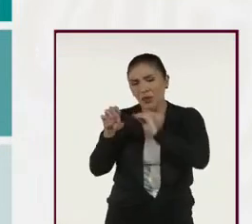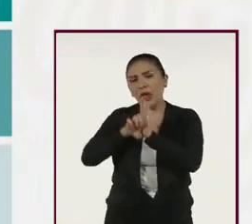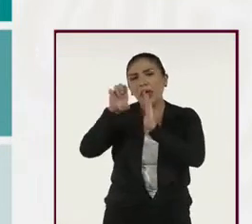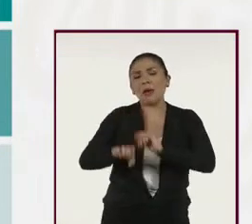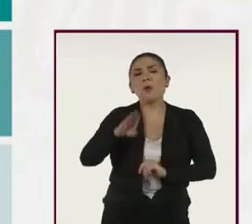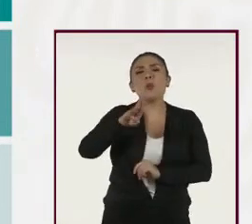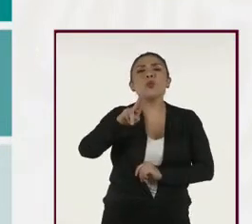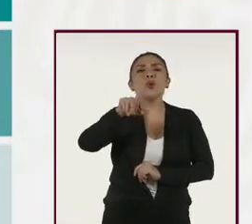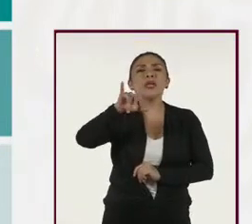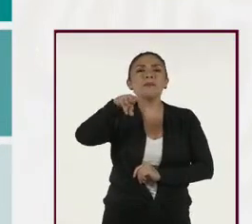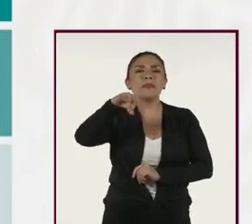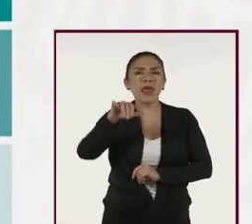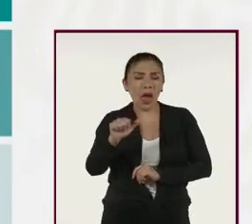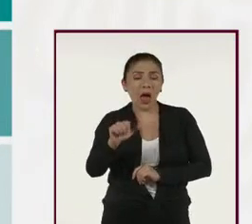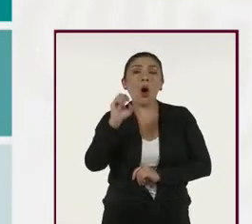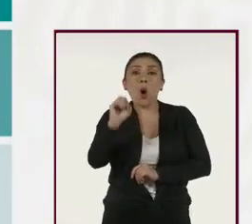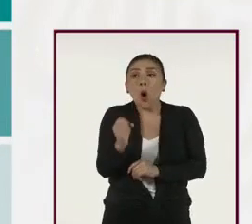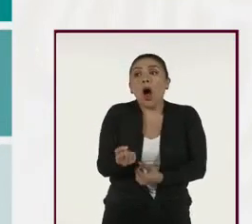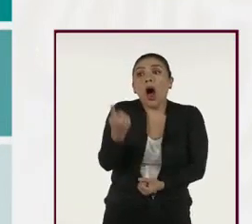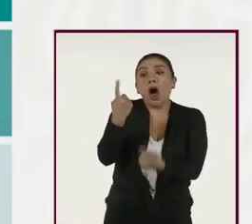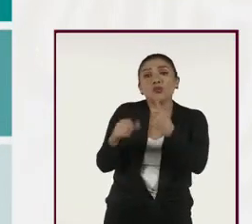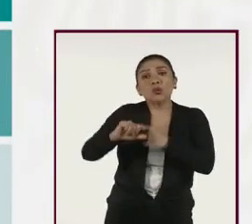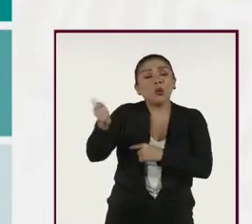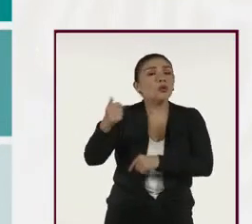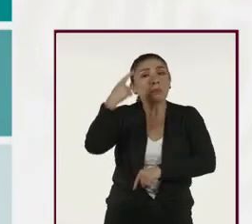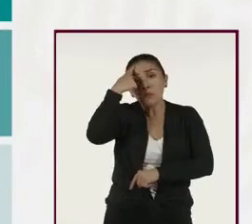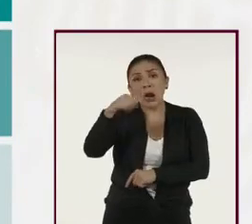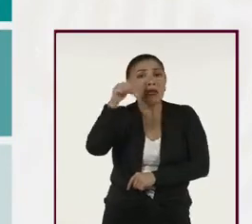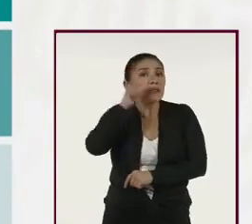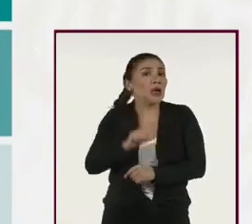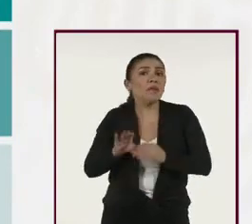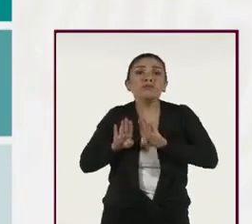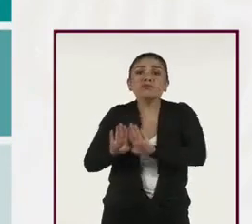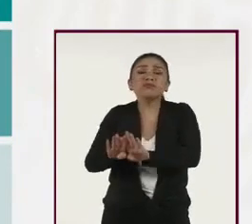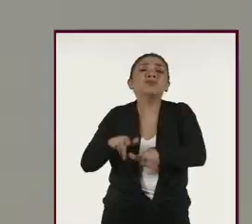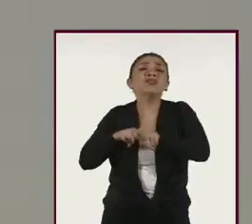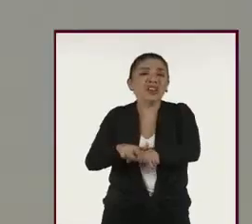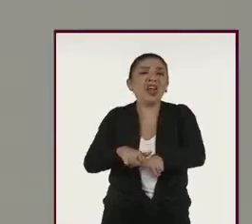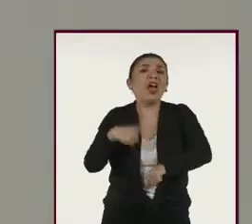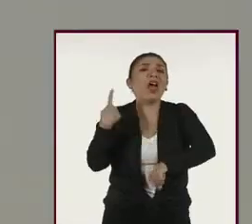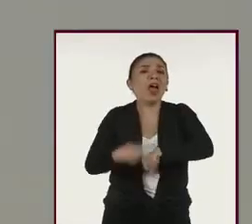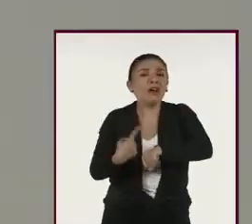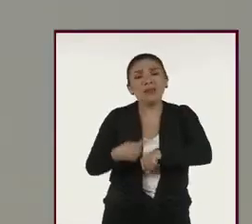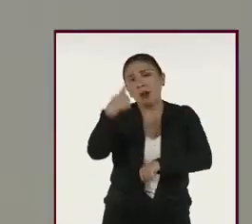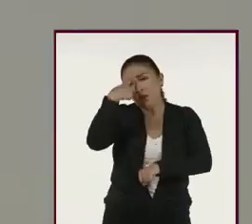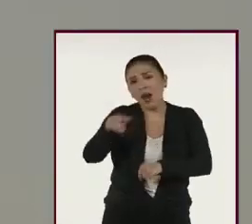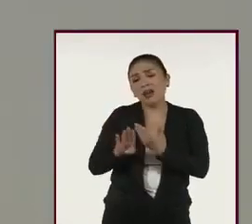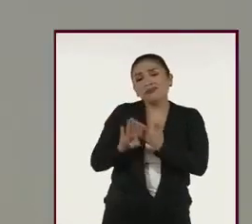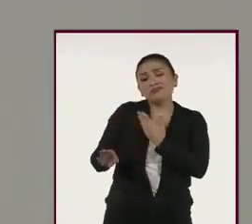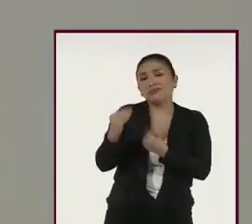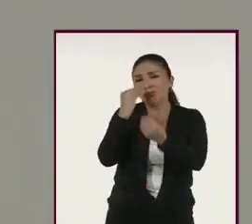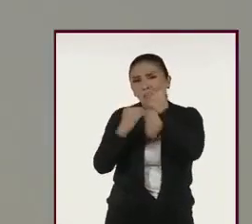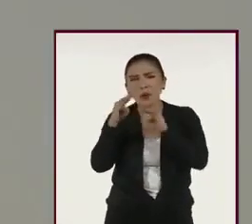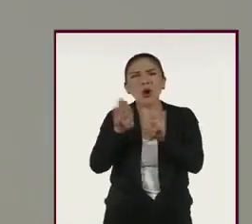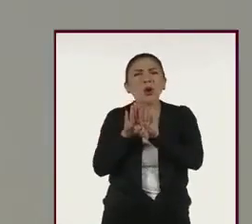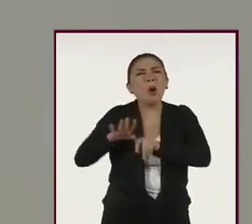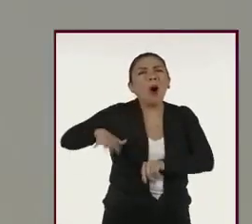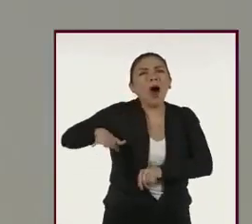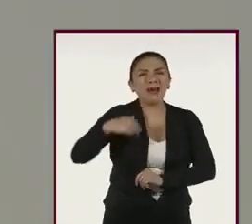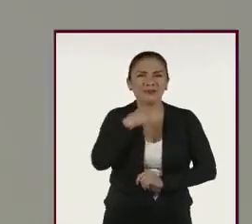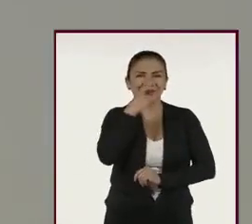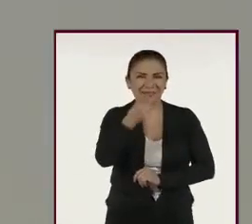bulimia, y algunos de ellos llegan a mantener por el resto de la vida algunas conductas alimentarias de riesgo, como las que